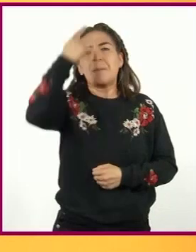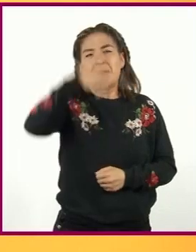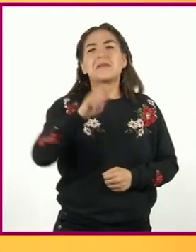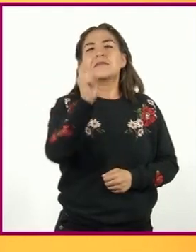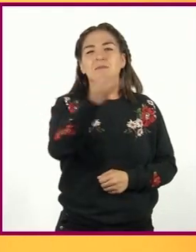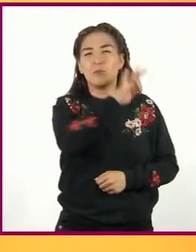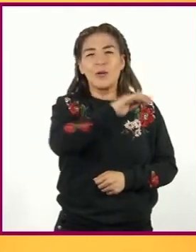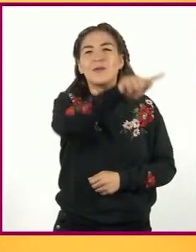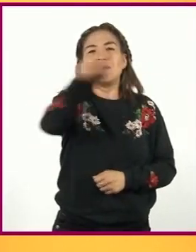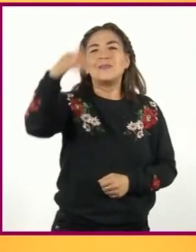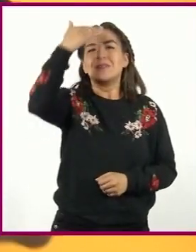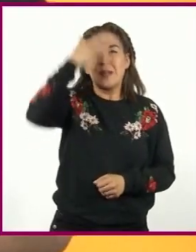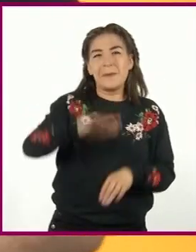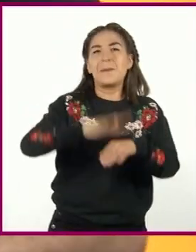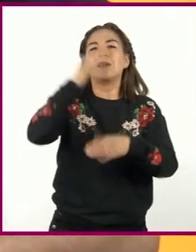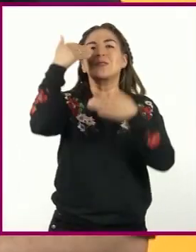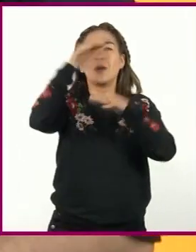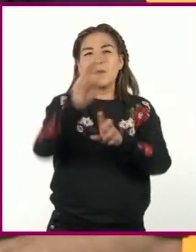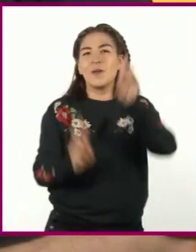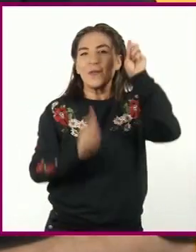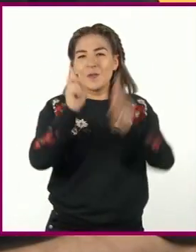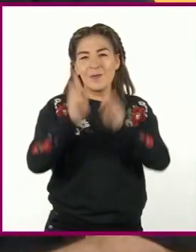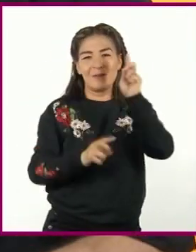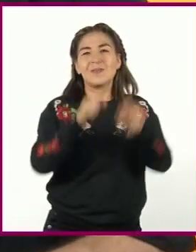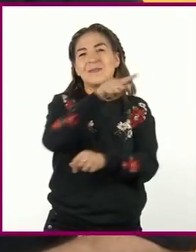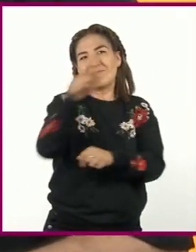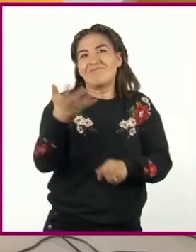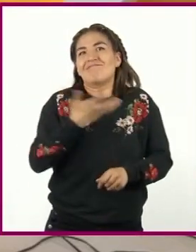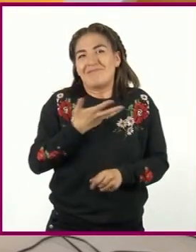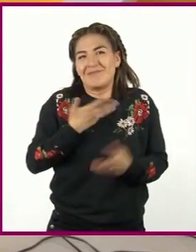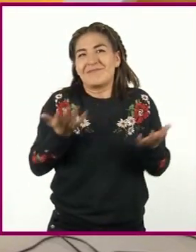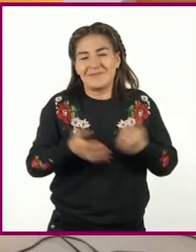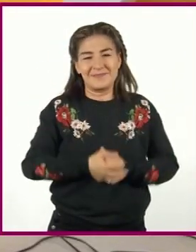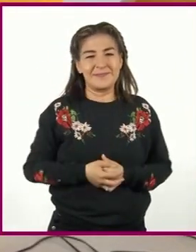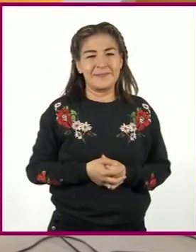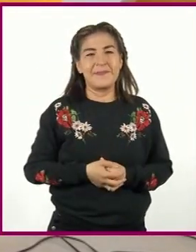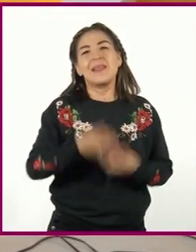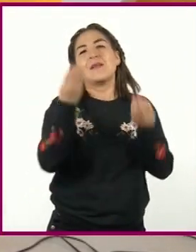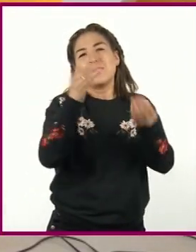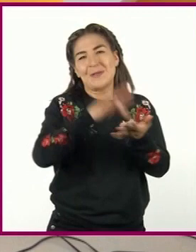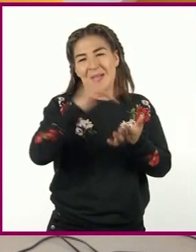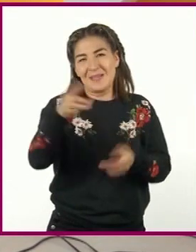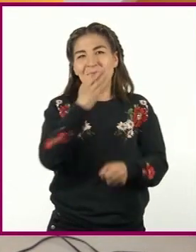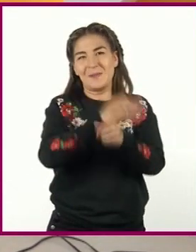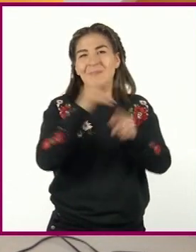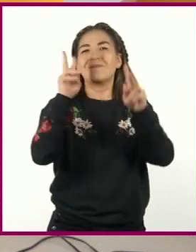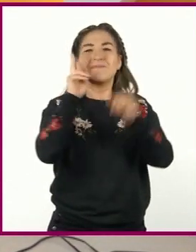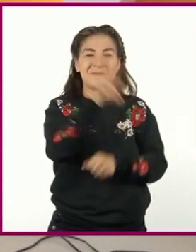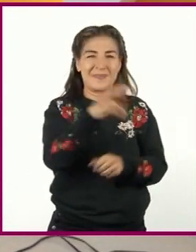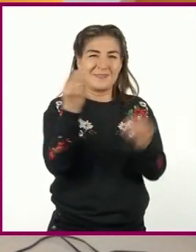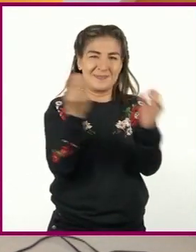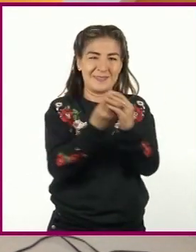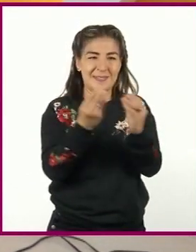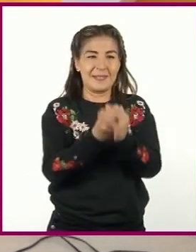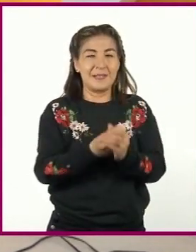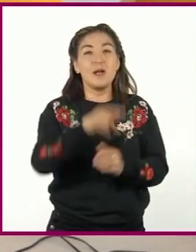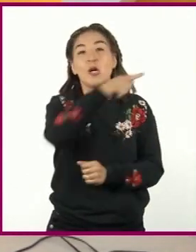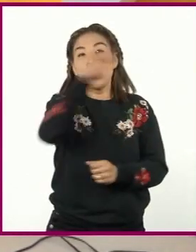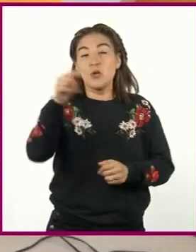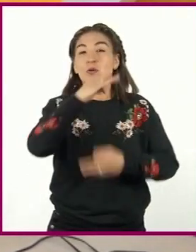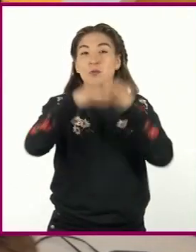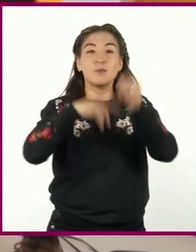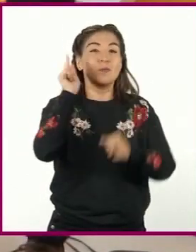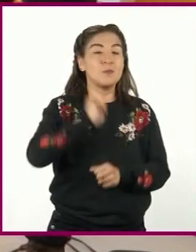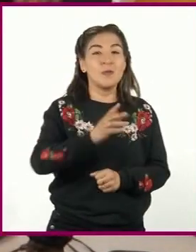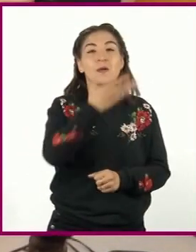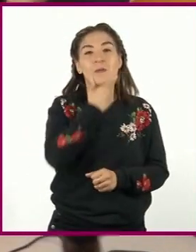puedan conocer más y resolver las dudas que pudieron surgir. Les agradecemos su presencia en esta sesión y a todas y